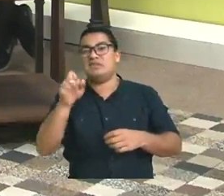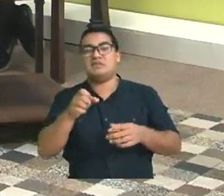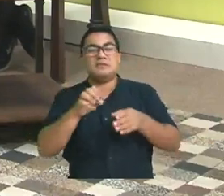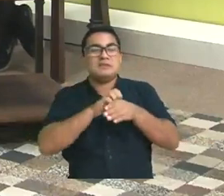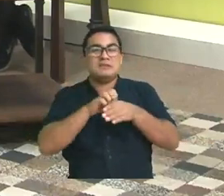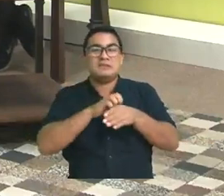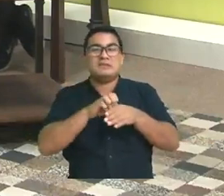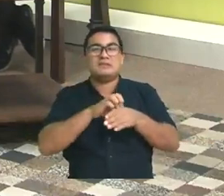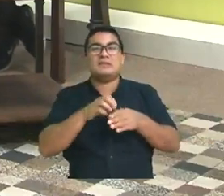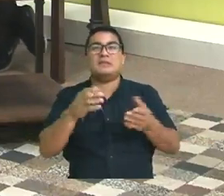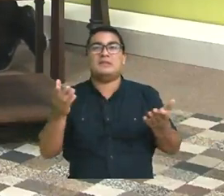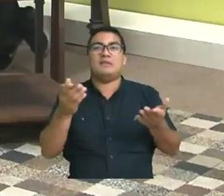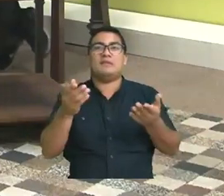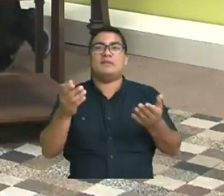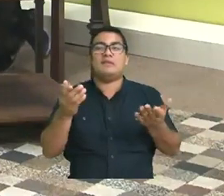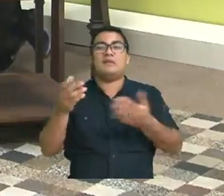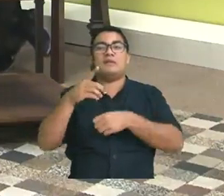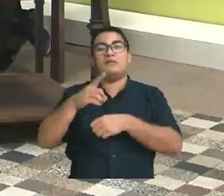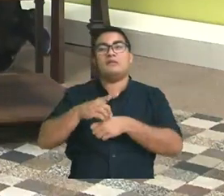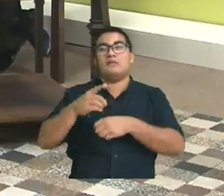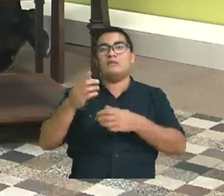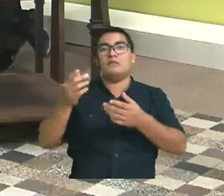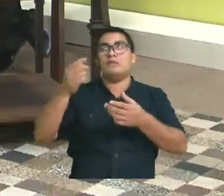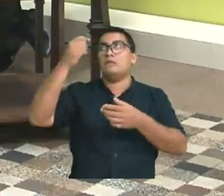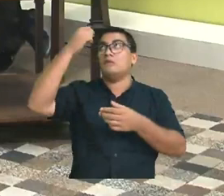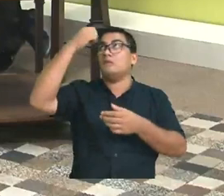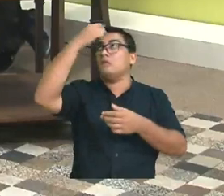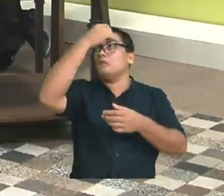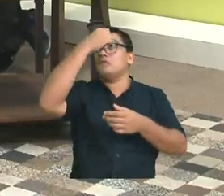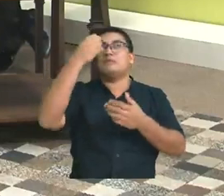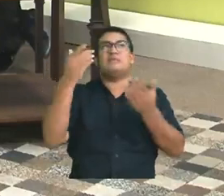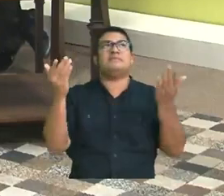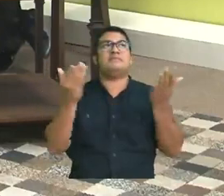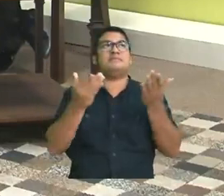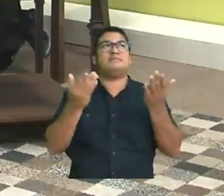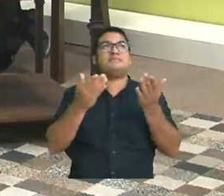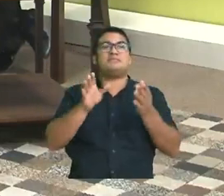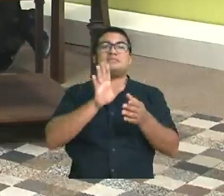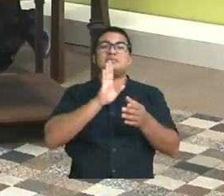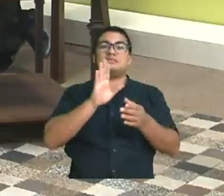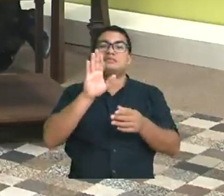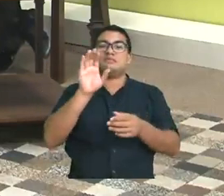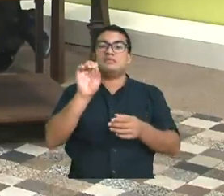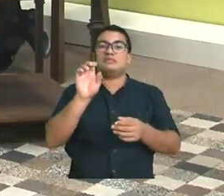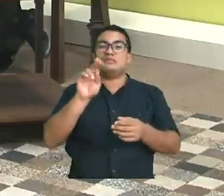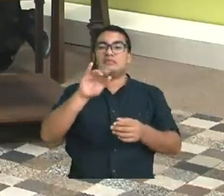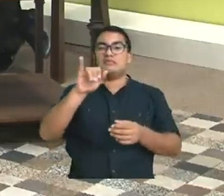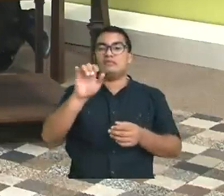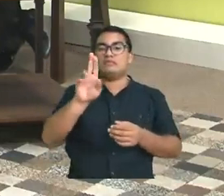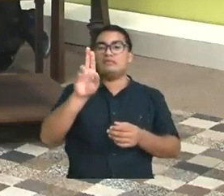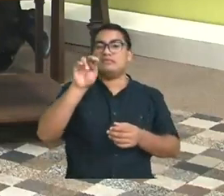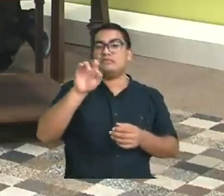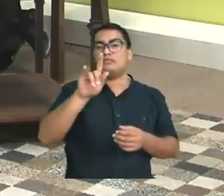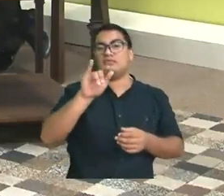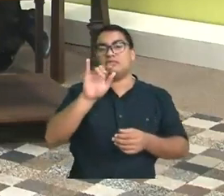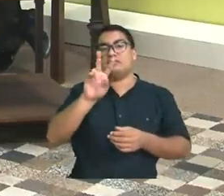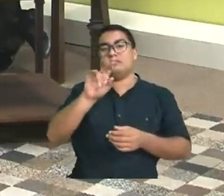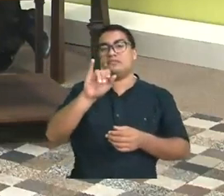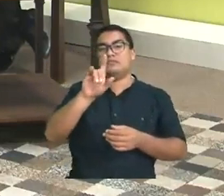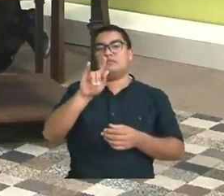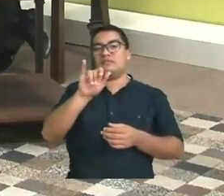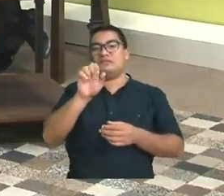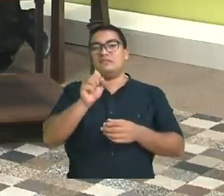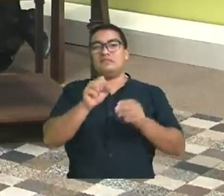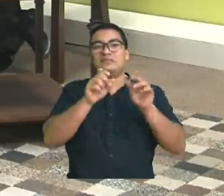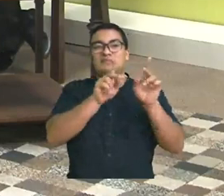entonces nosotros lo tratamos como una conjuntivitis alérgica. Precisamente ahorita que menciona la conjuntivitis, ¿no tiene que ver también nada aquella